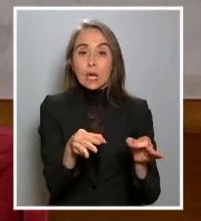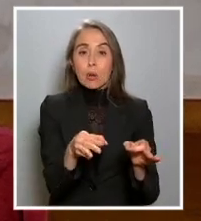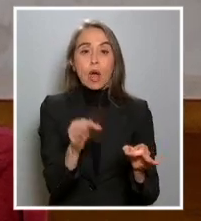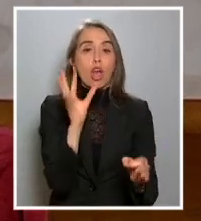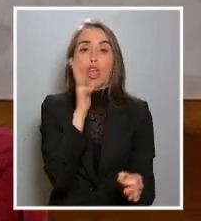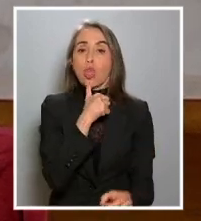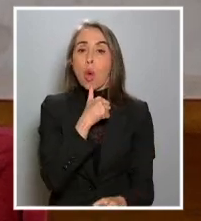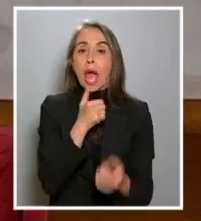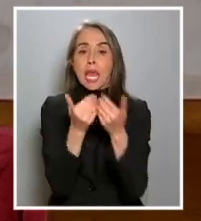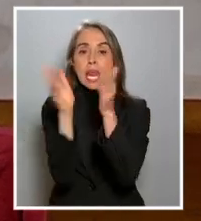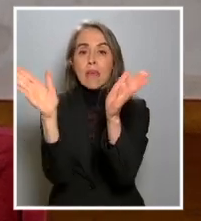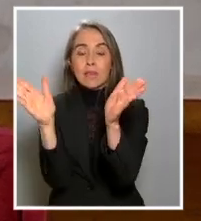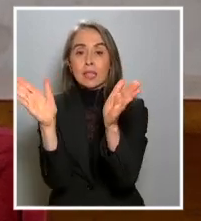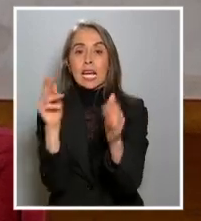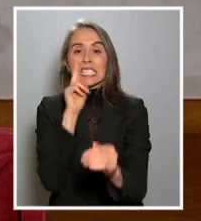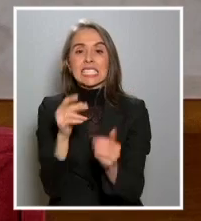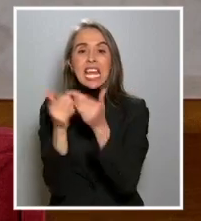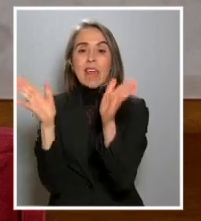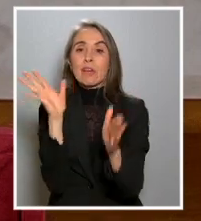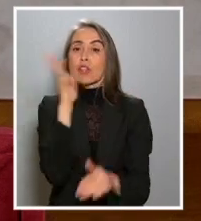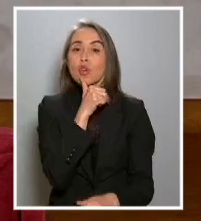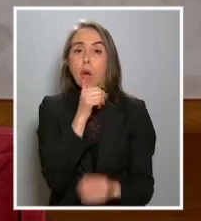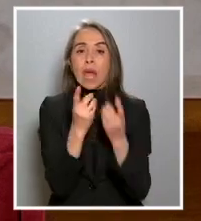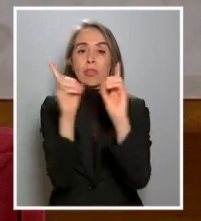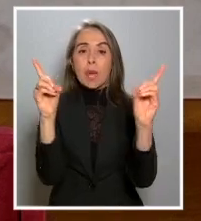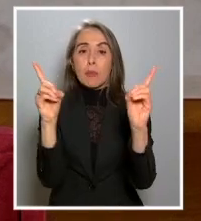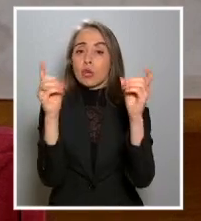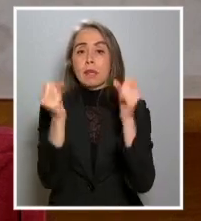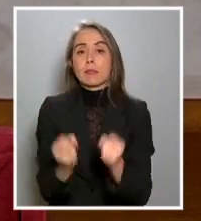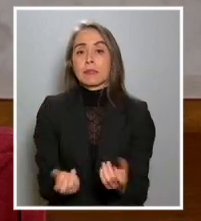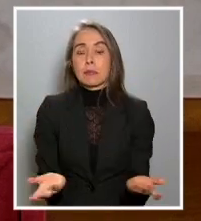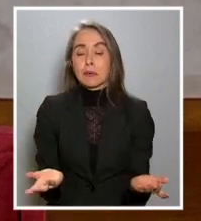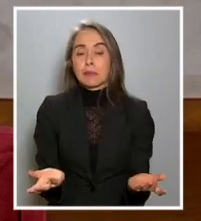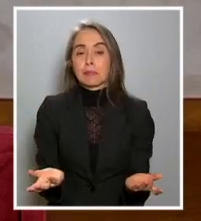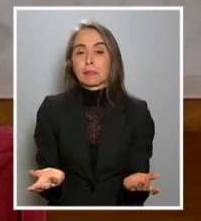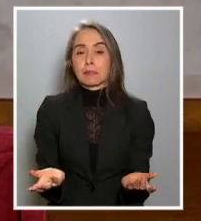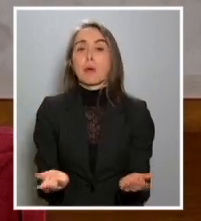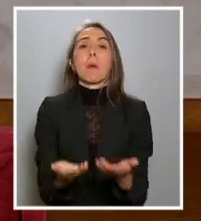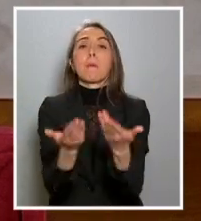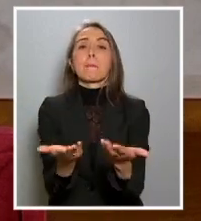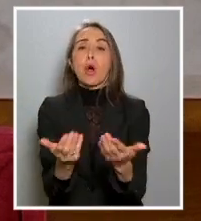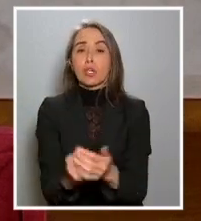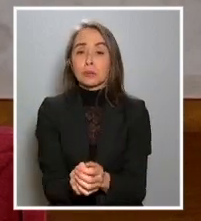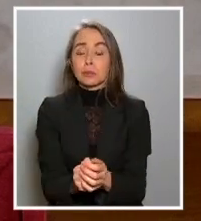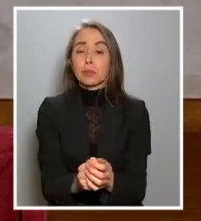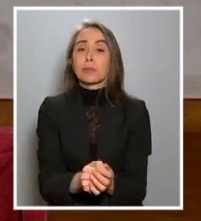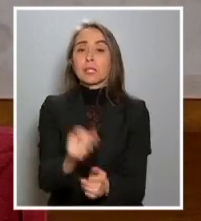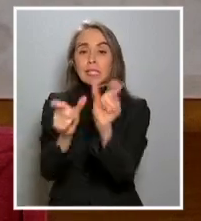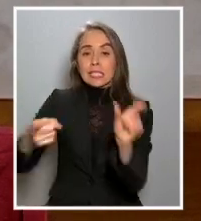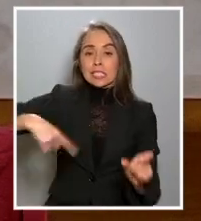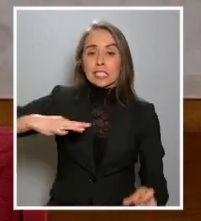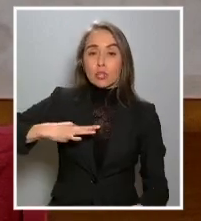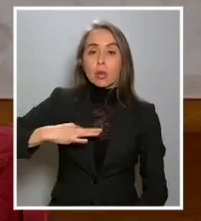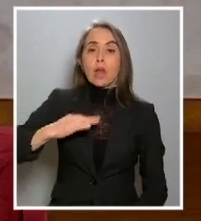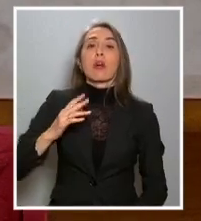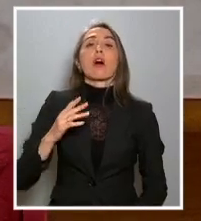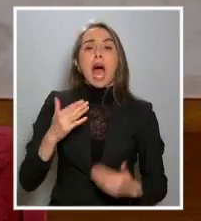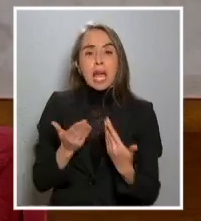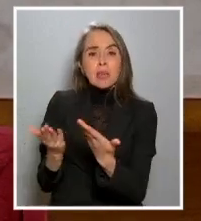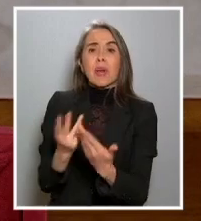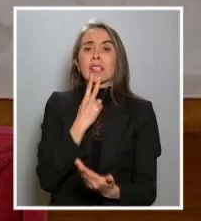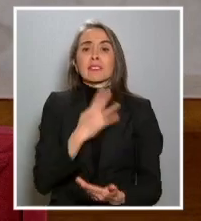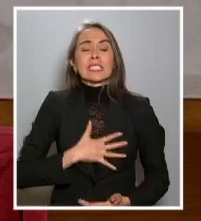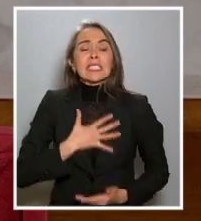hay libertad. Y sin libertad no hay democracia posible. Por eso, nuestro pueblo merece sentirse seguro de